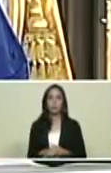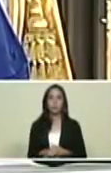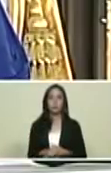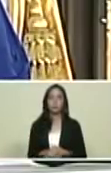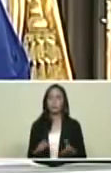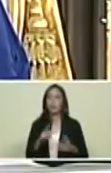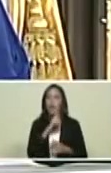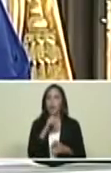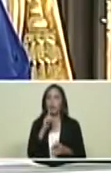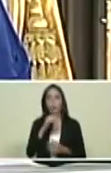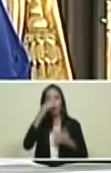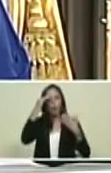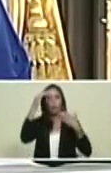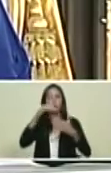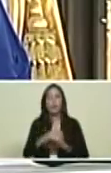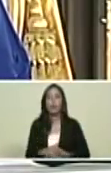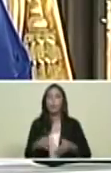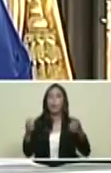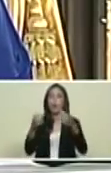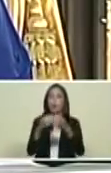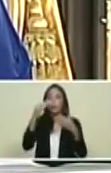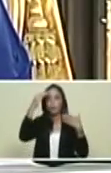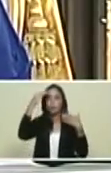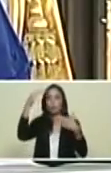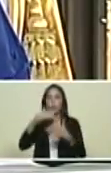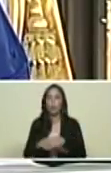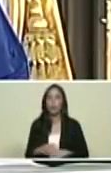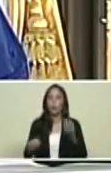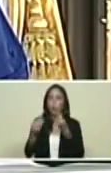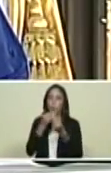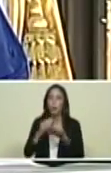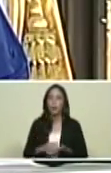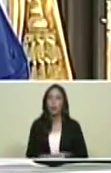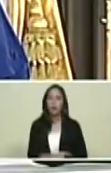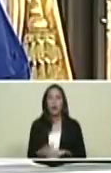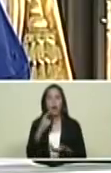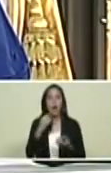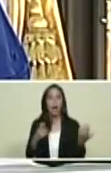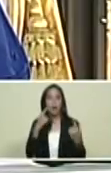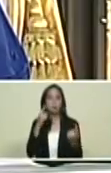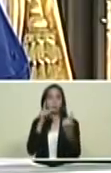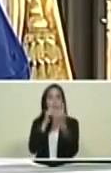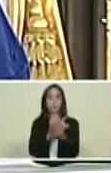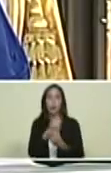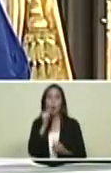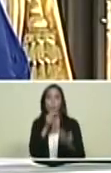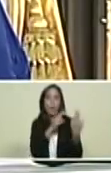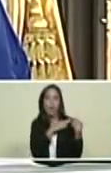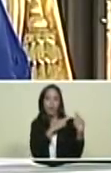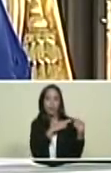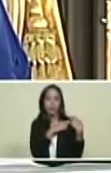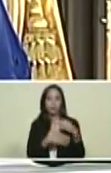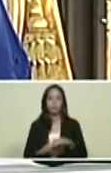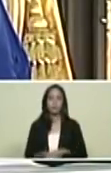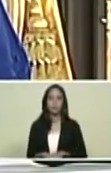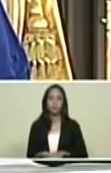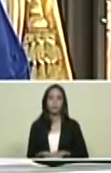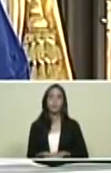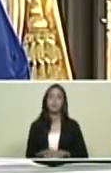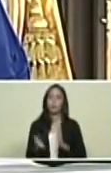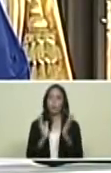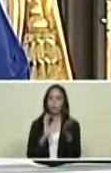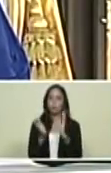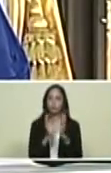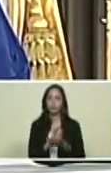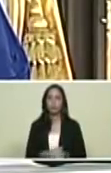Nusret. Le envío desde aquí un saludo a Nusret. Nos atendió él personalmente, estuvimos conversando, disfrutando con él.